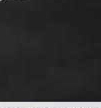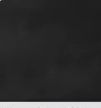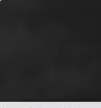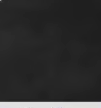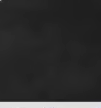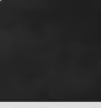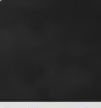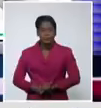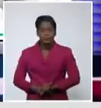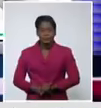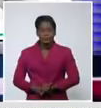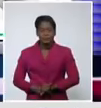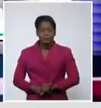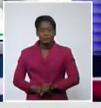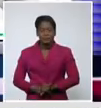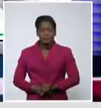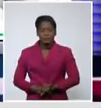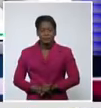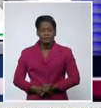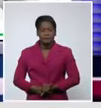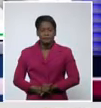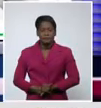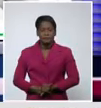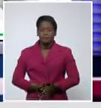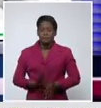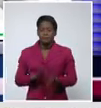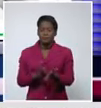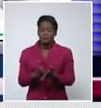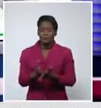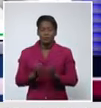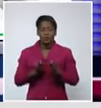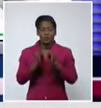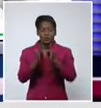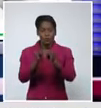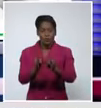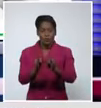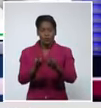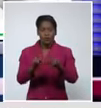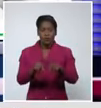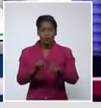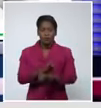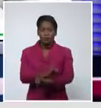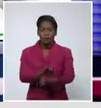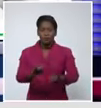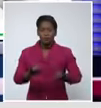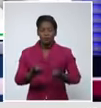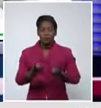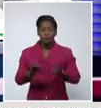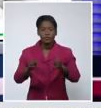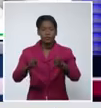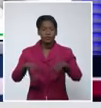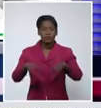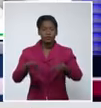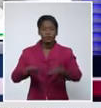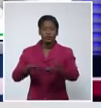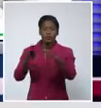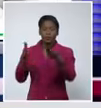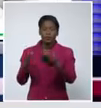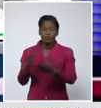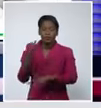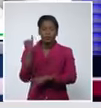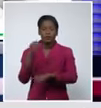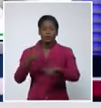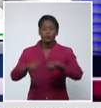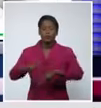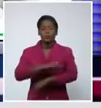103. Ya estamos de vuelta en nuestro estudio. Ahora analizaremos la situación internacional en torno al tema de